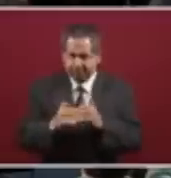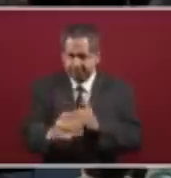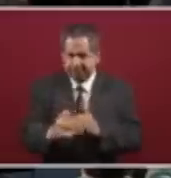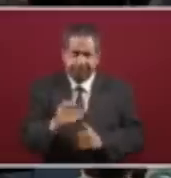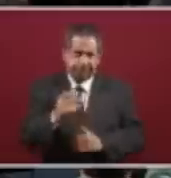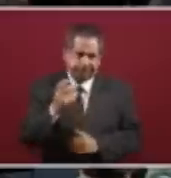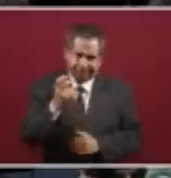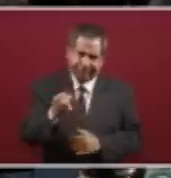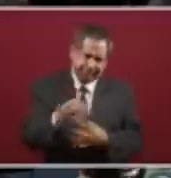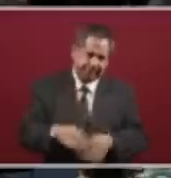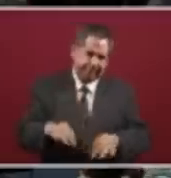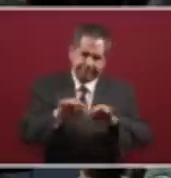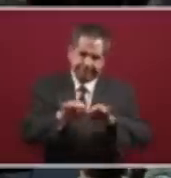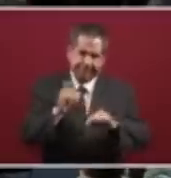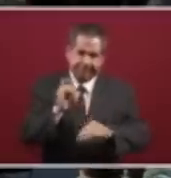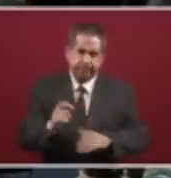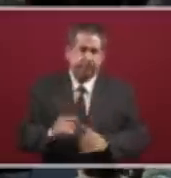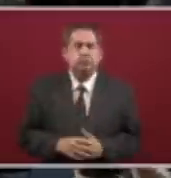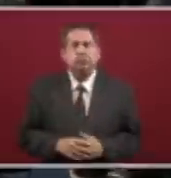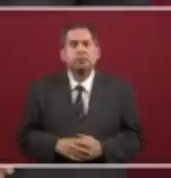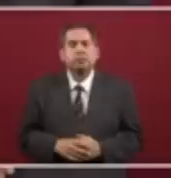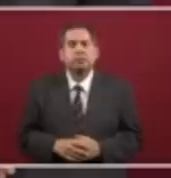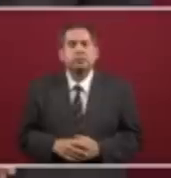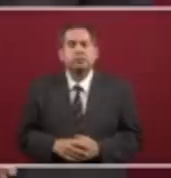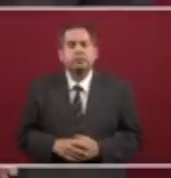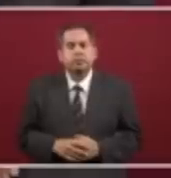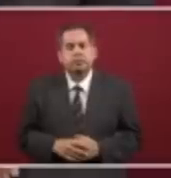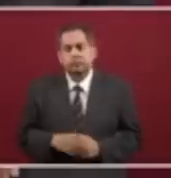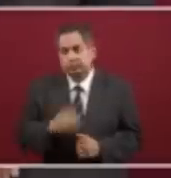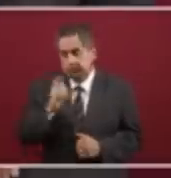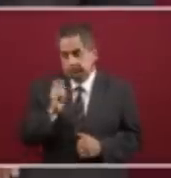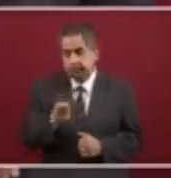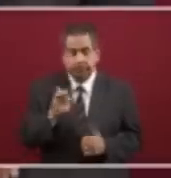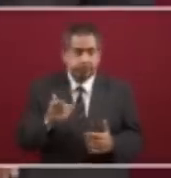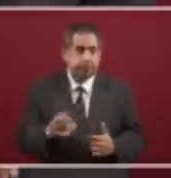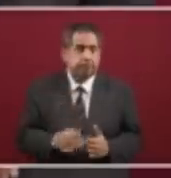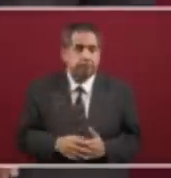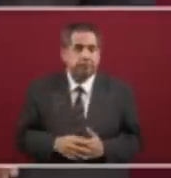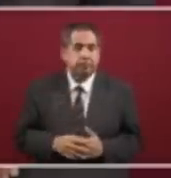importante este el qué